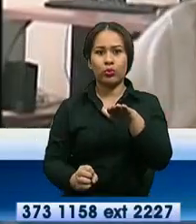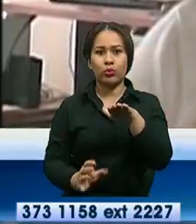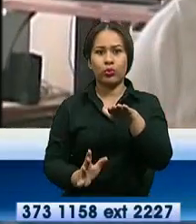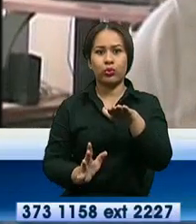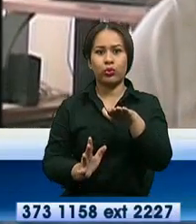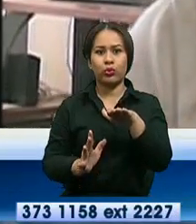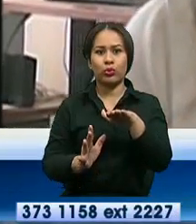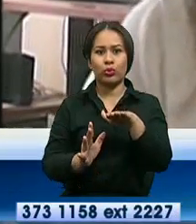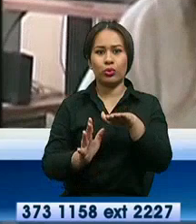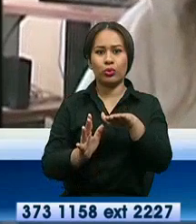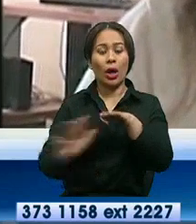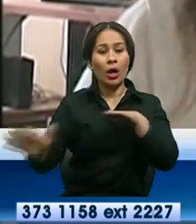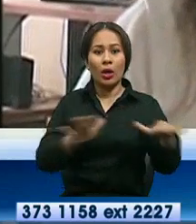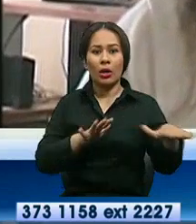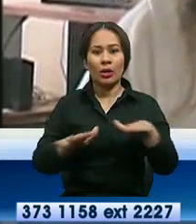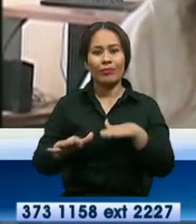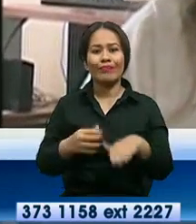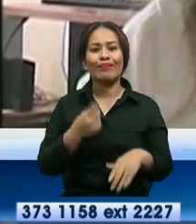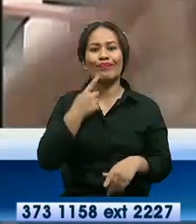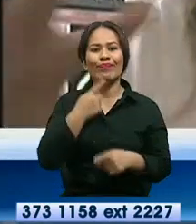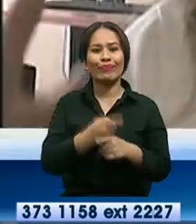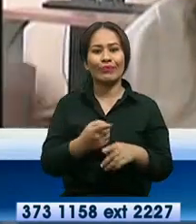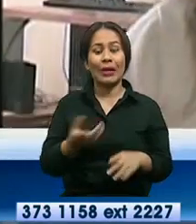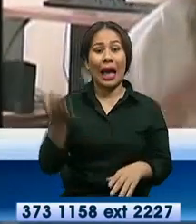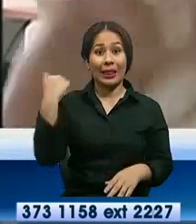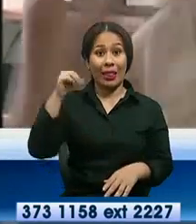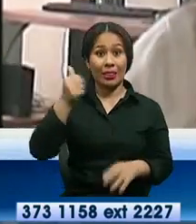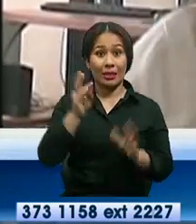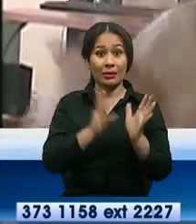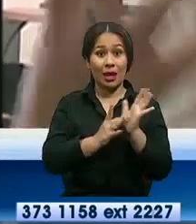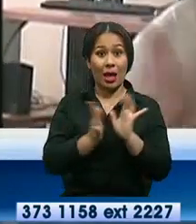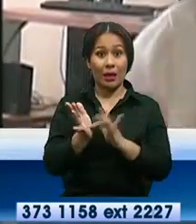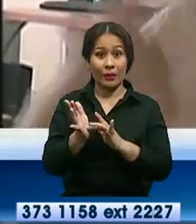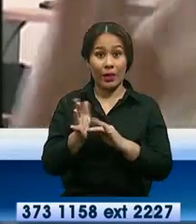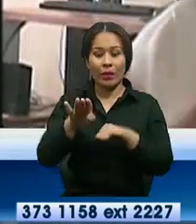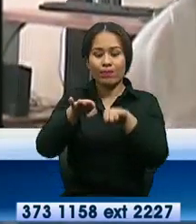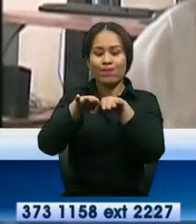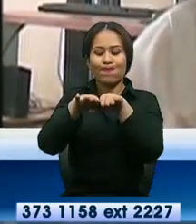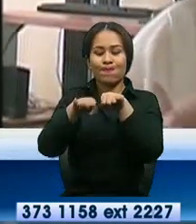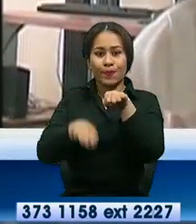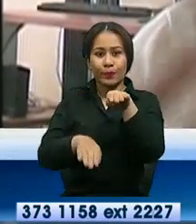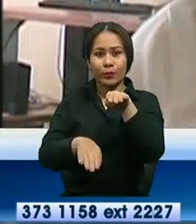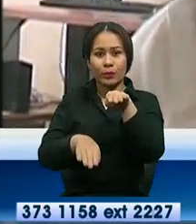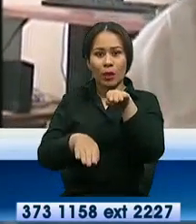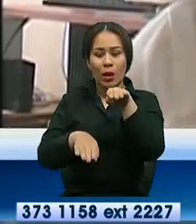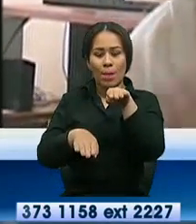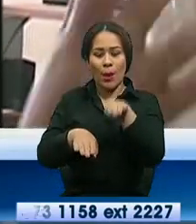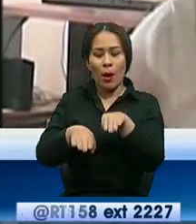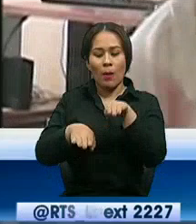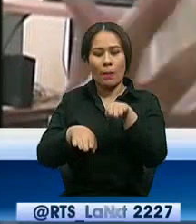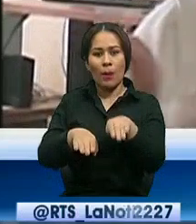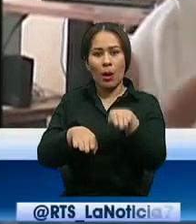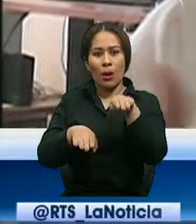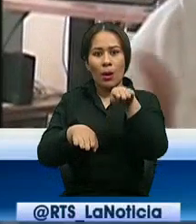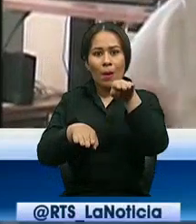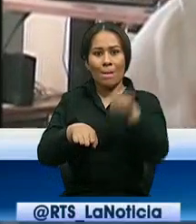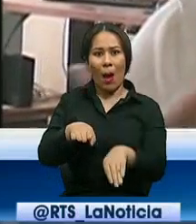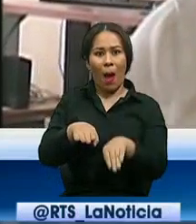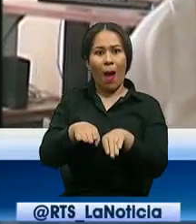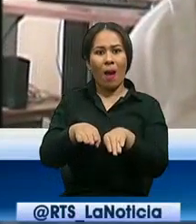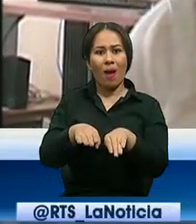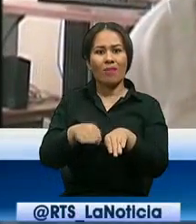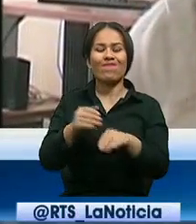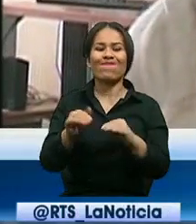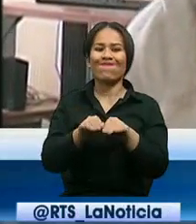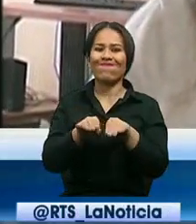zona. Probablemente el sismo del 16 de abril alteró las zonas aledañas al sismo, y eso es lo que ahorita